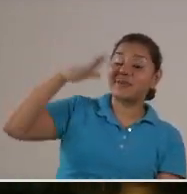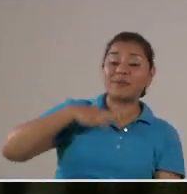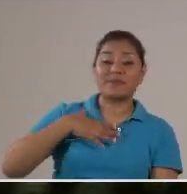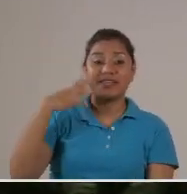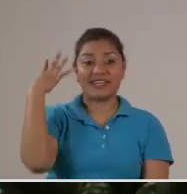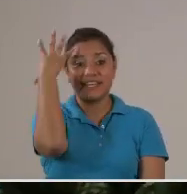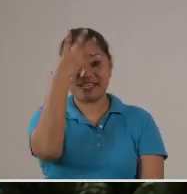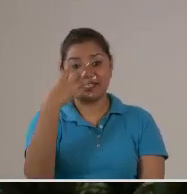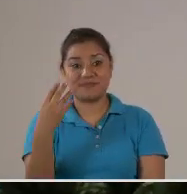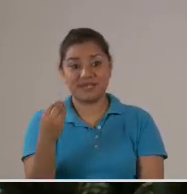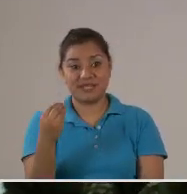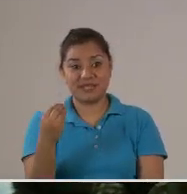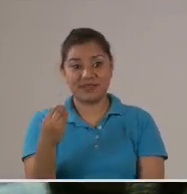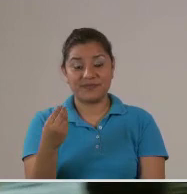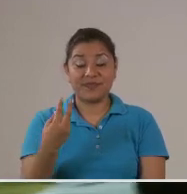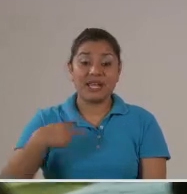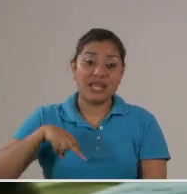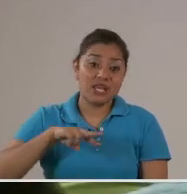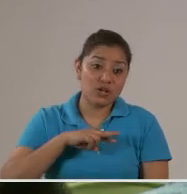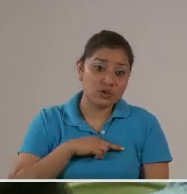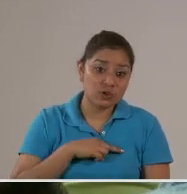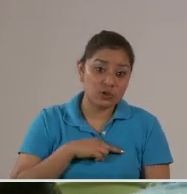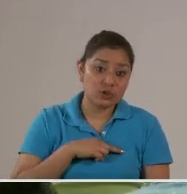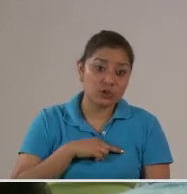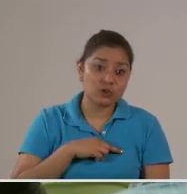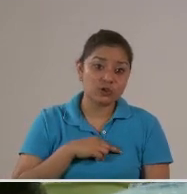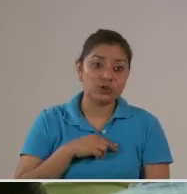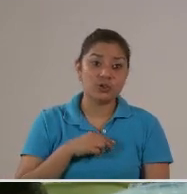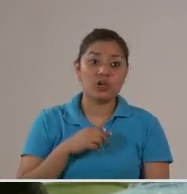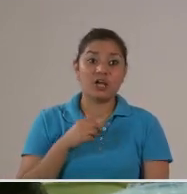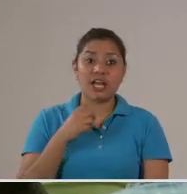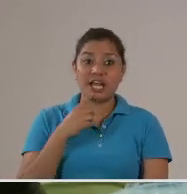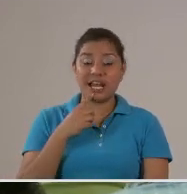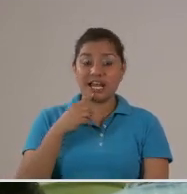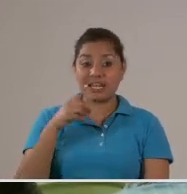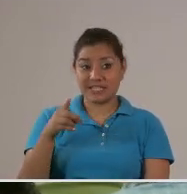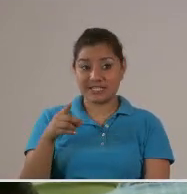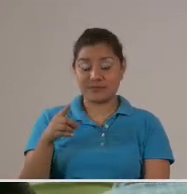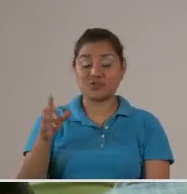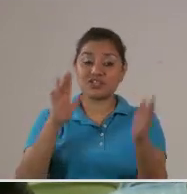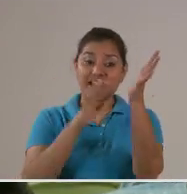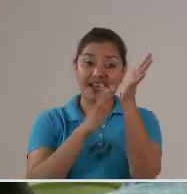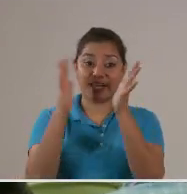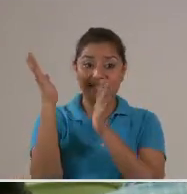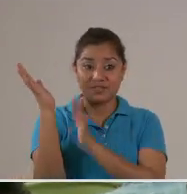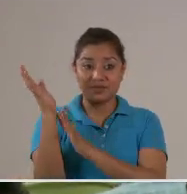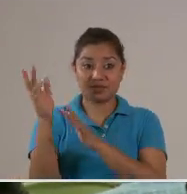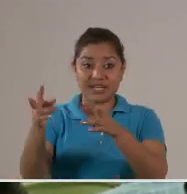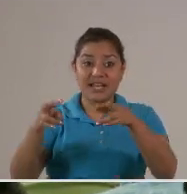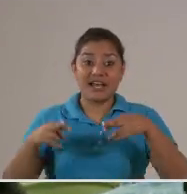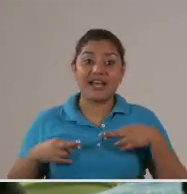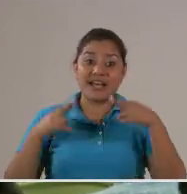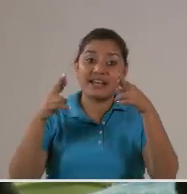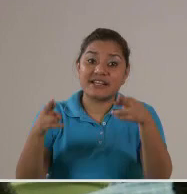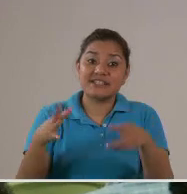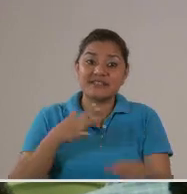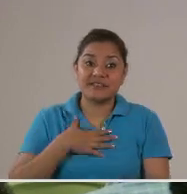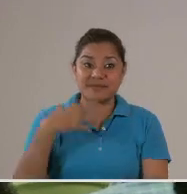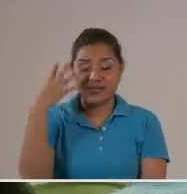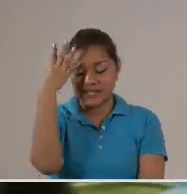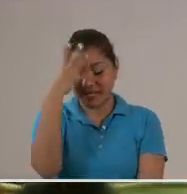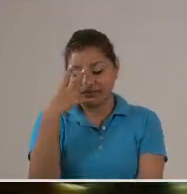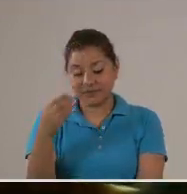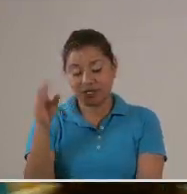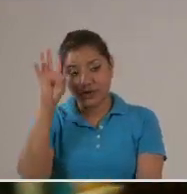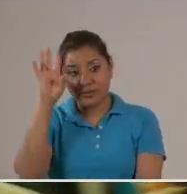le dijo Recibe mi espíritu y nosotros le decimos le dijo al padre Nosotros le decimos a él a Jesús recibe mi espíritu porque